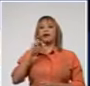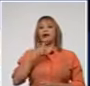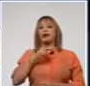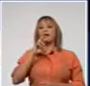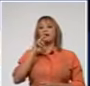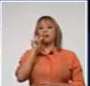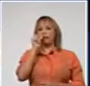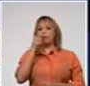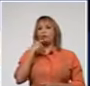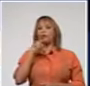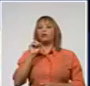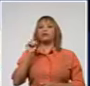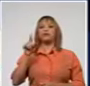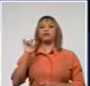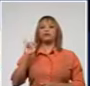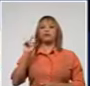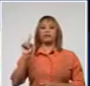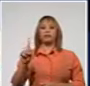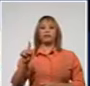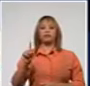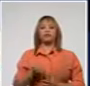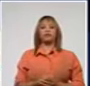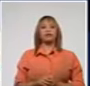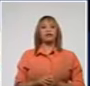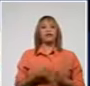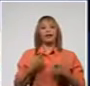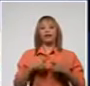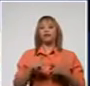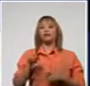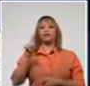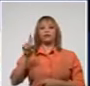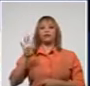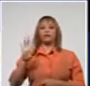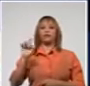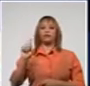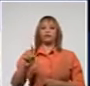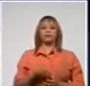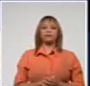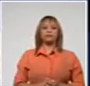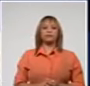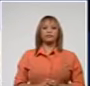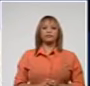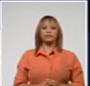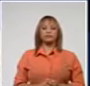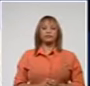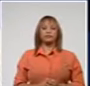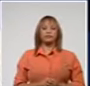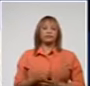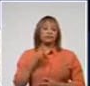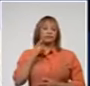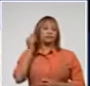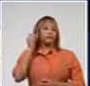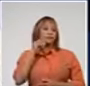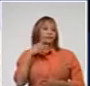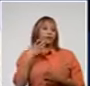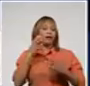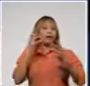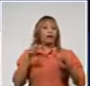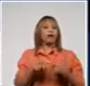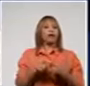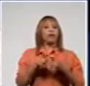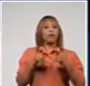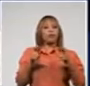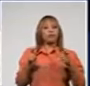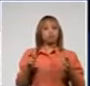161, y en el Hospital Fructuoso Rodríguez, 141. Como ustedes ven, se va incrementando y